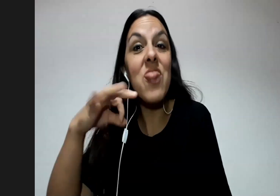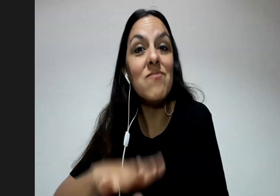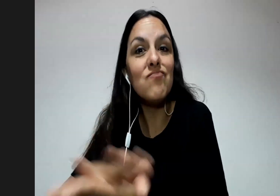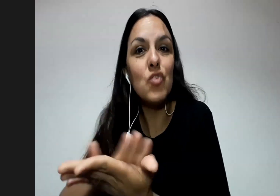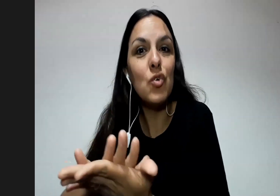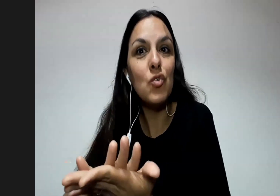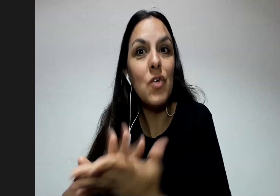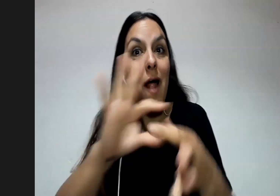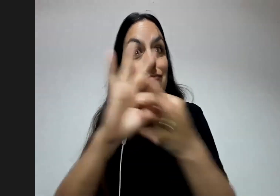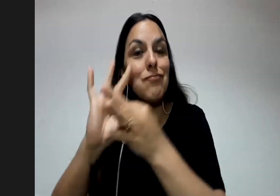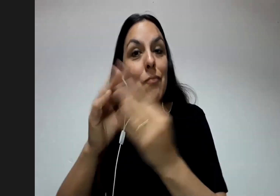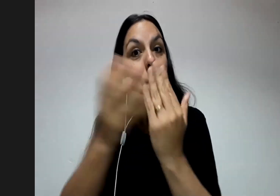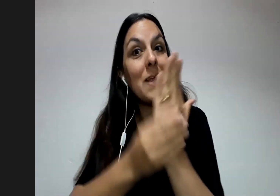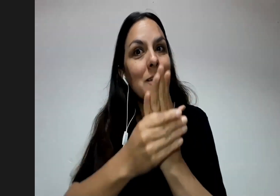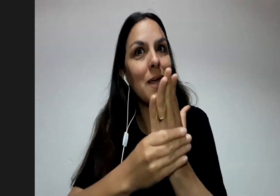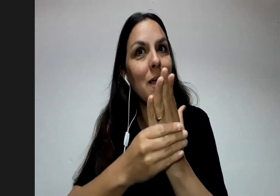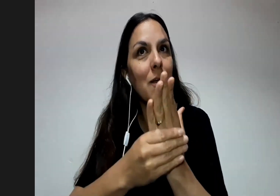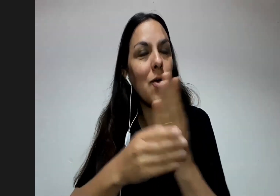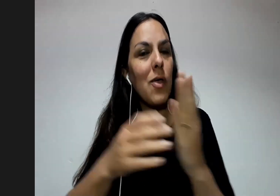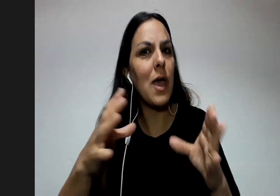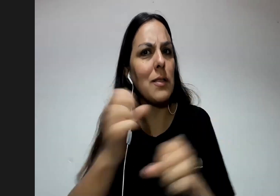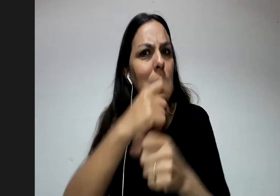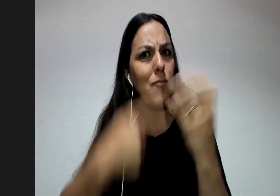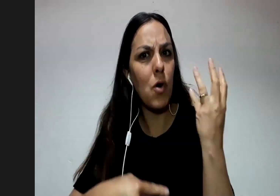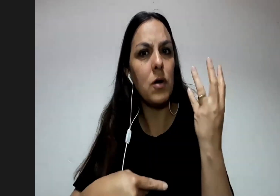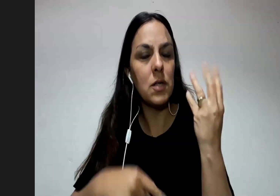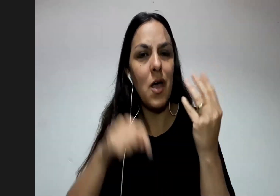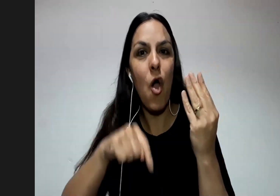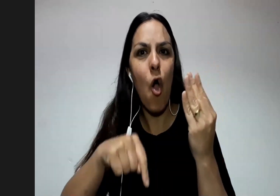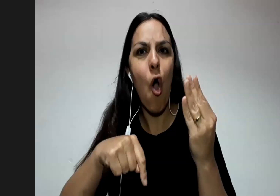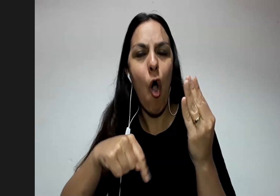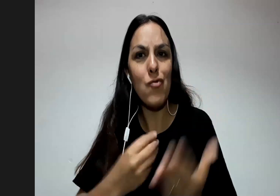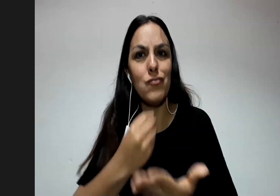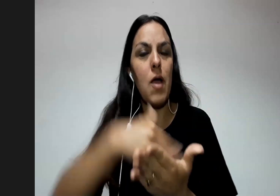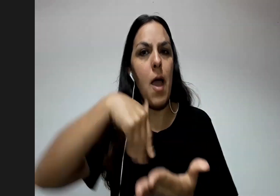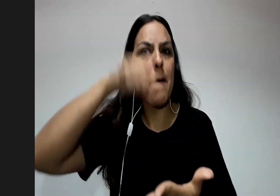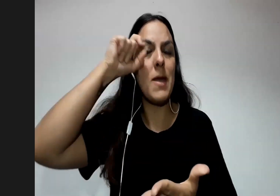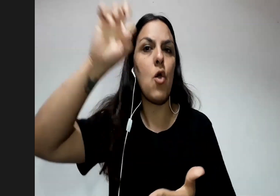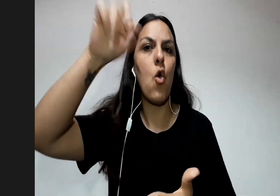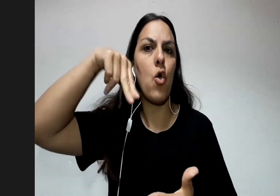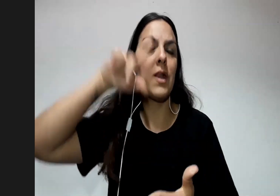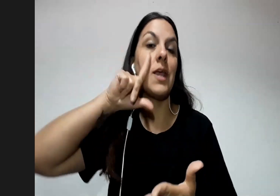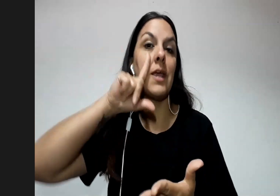Transporte, hoy a cargo de MEONI, con el cual